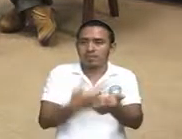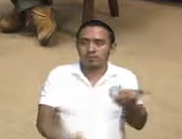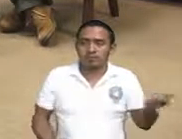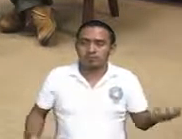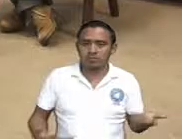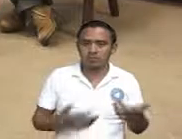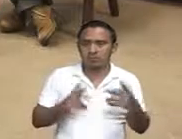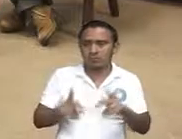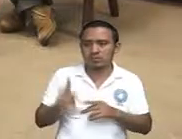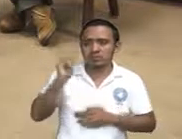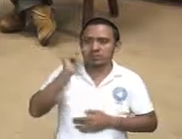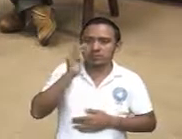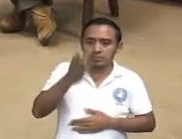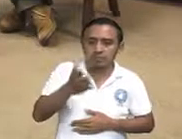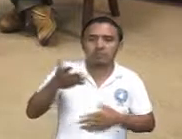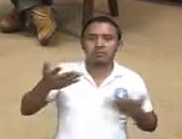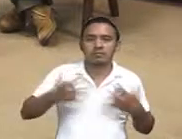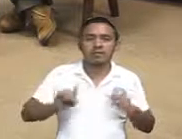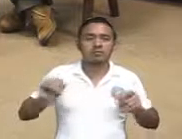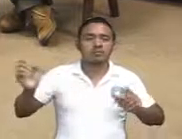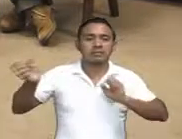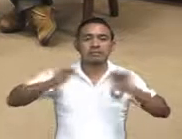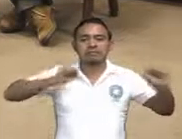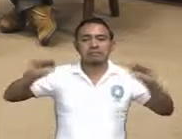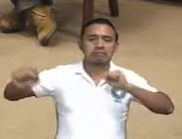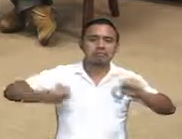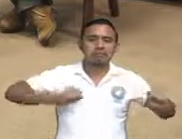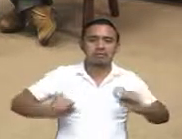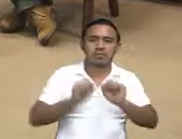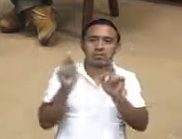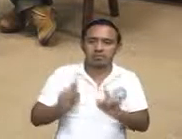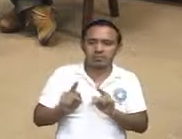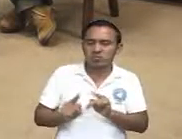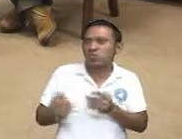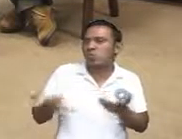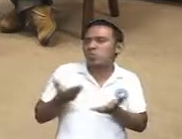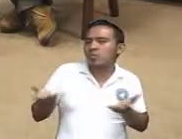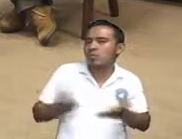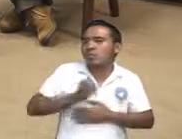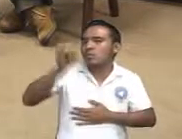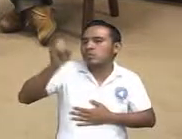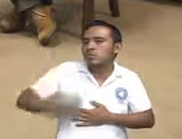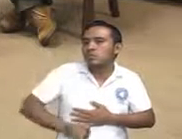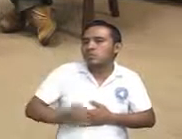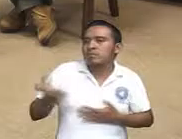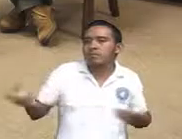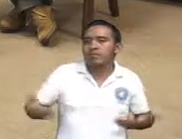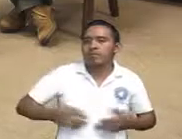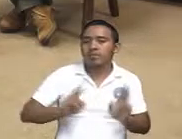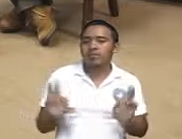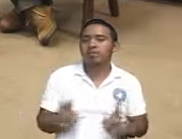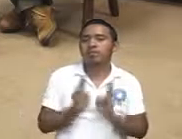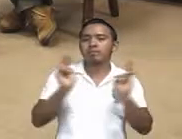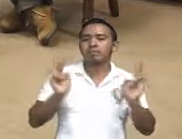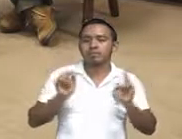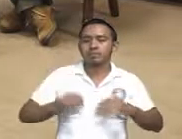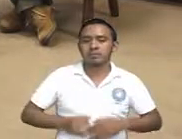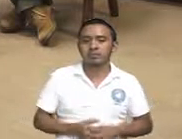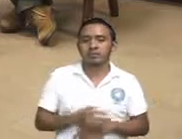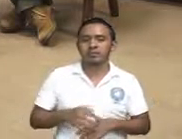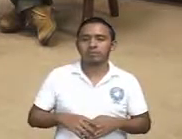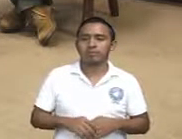llegan, obviamente, llegan de emergencia al hospital. Correcto. Esta persona, ¿cuál es el porcentaje de vida de estas personas que